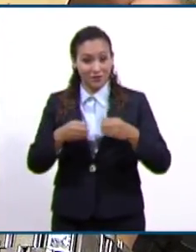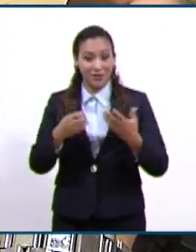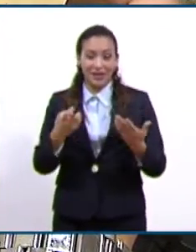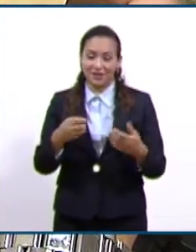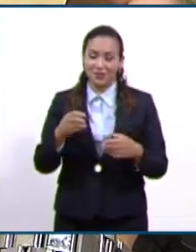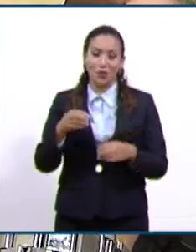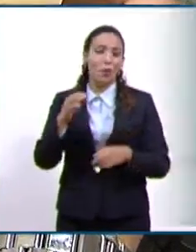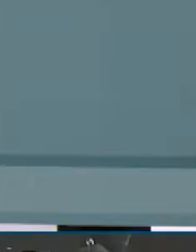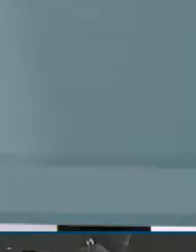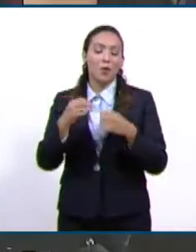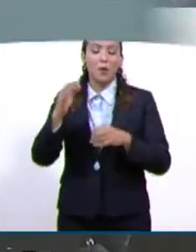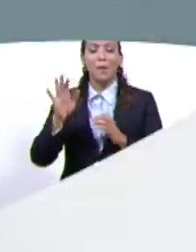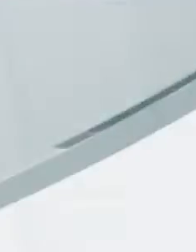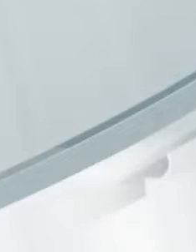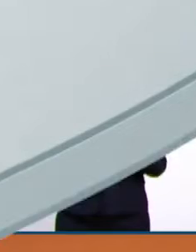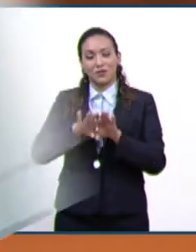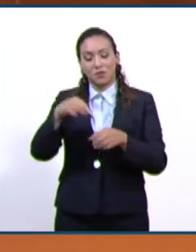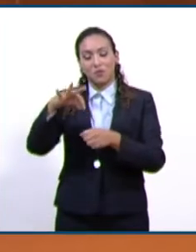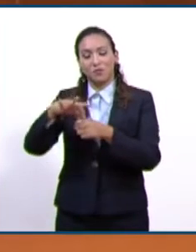democrático.